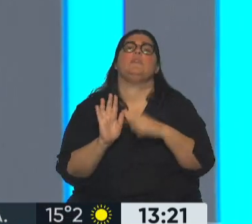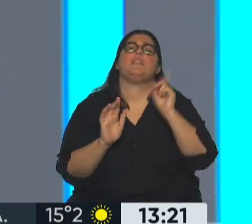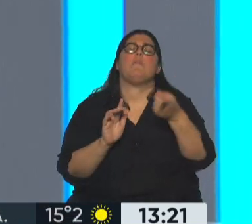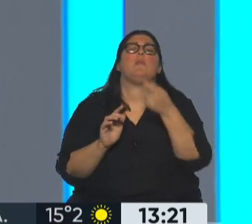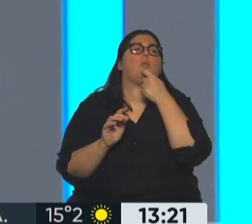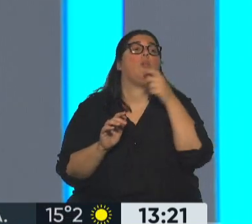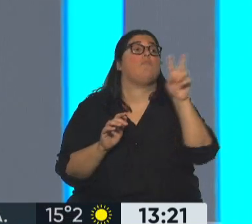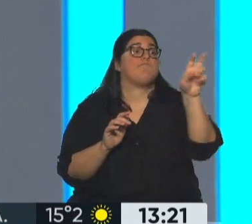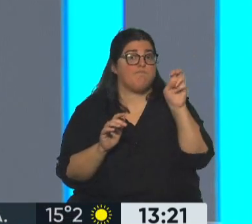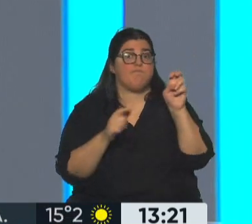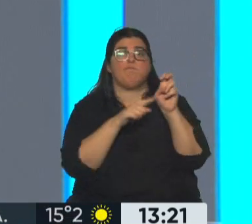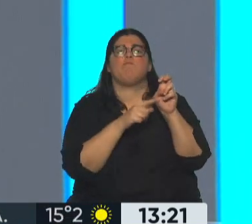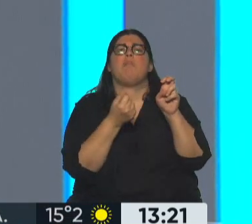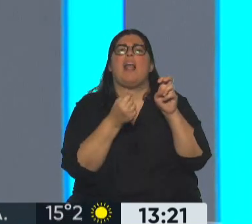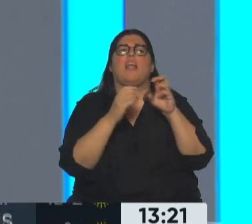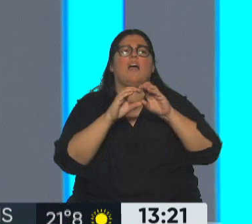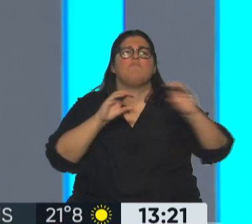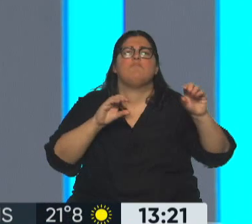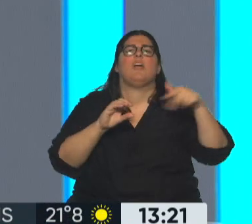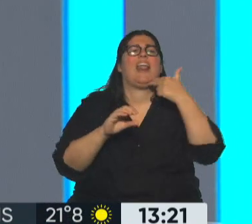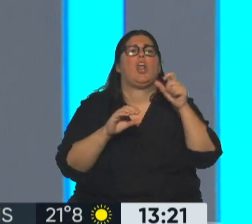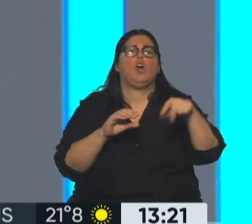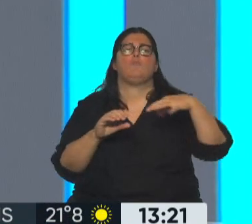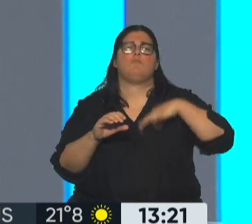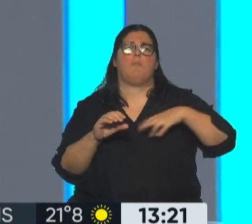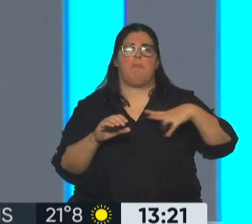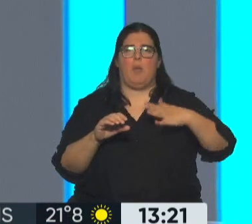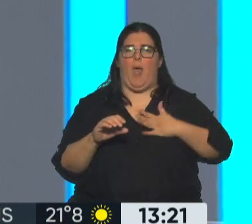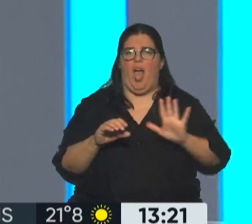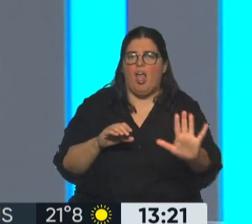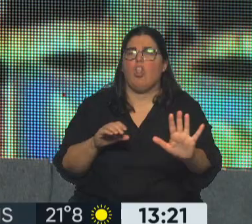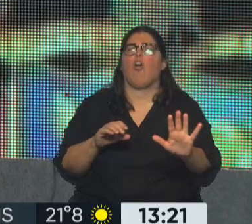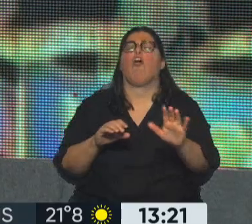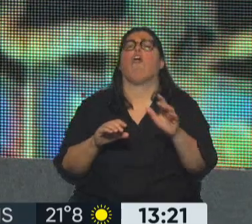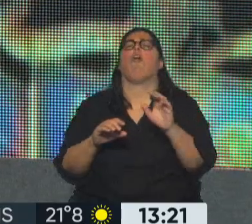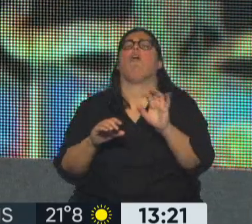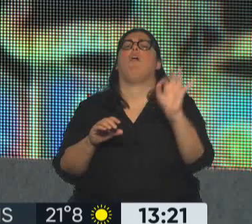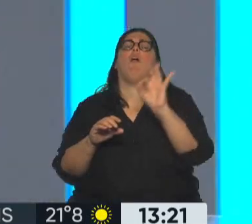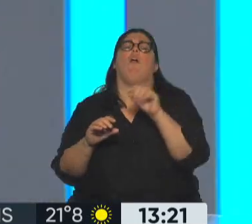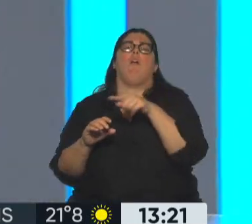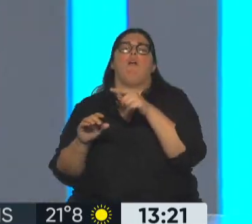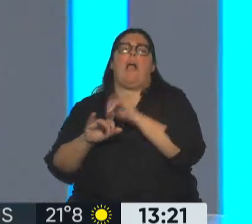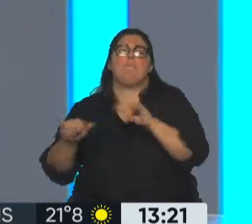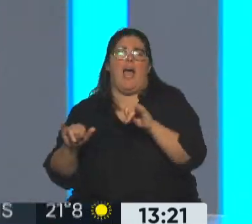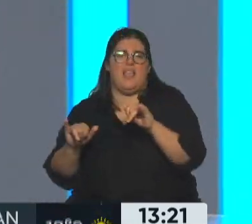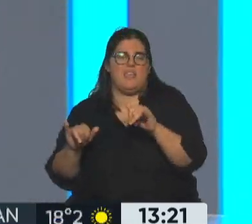ingresó, en este caso, en la campaña, y si fueron registrados, porque ese es otro de los problemas que ve el fiscal, que se